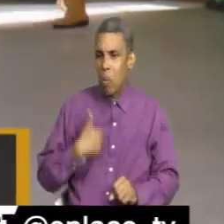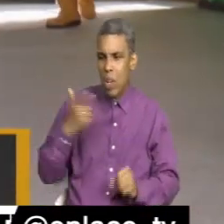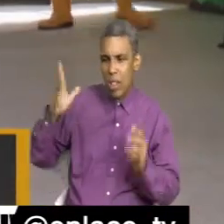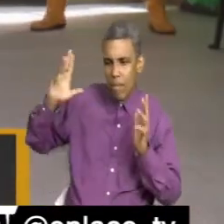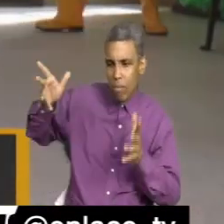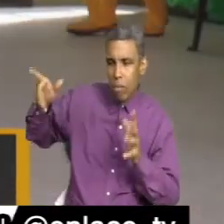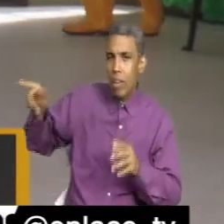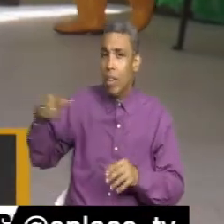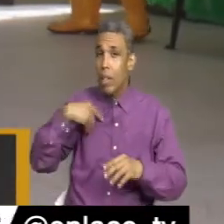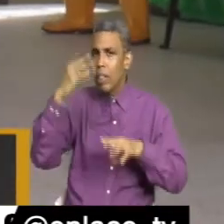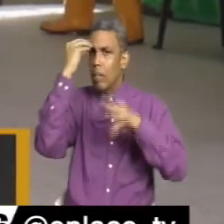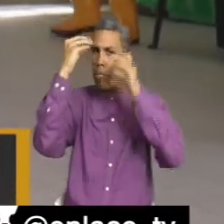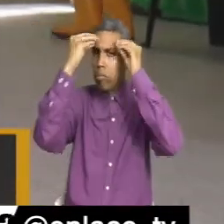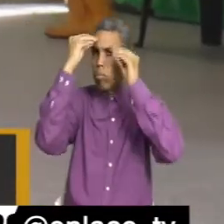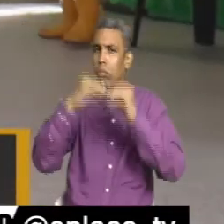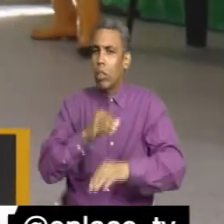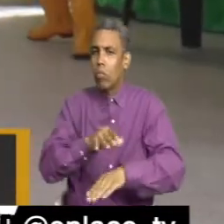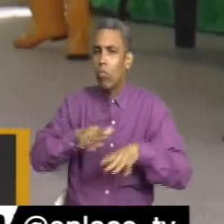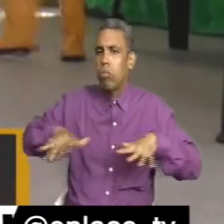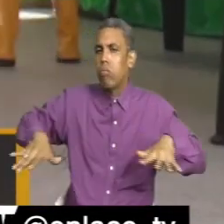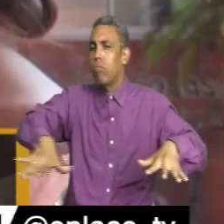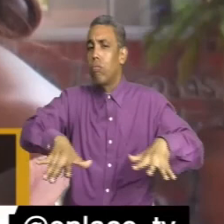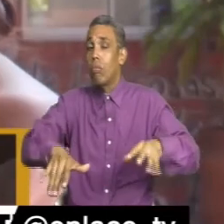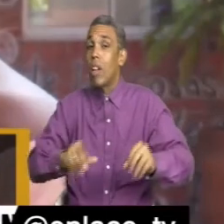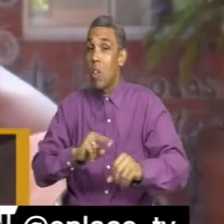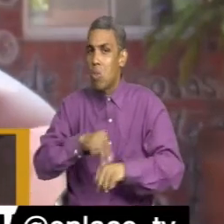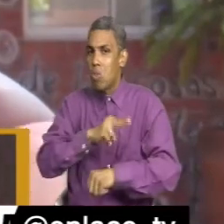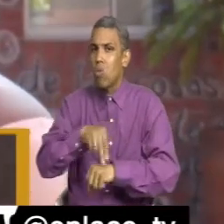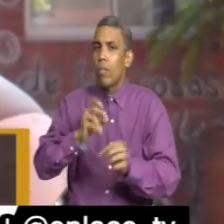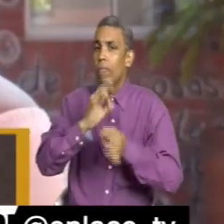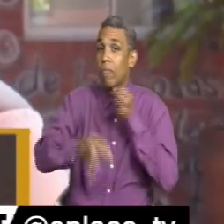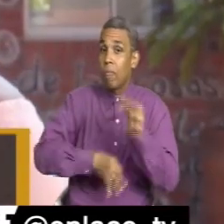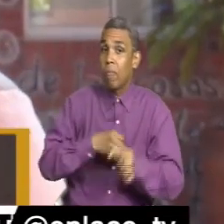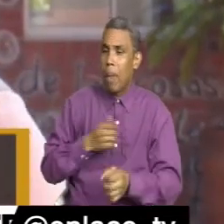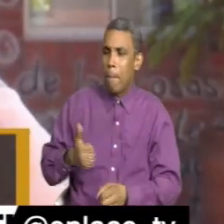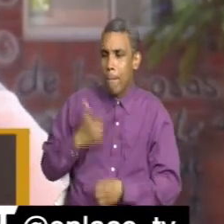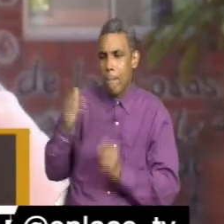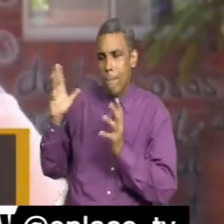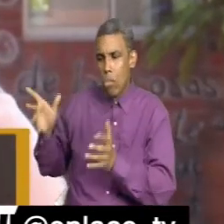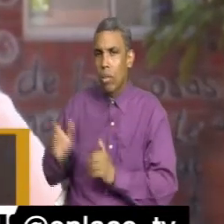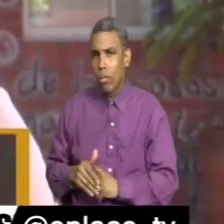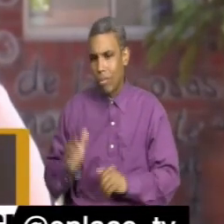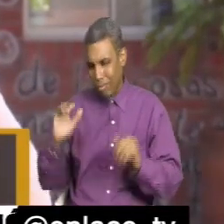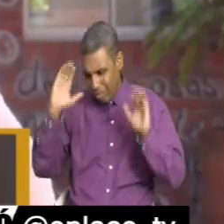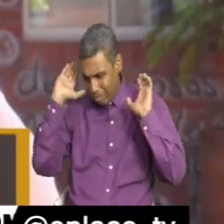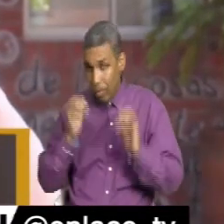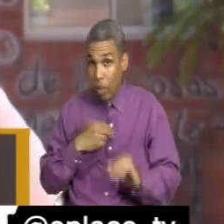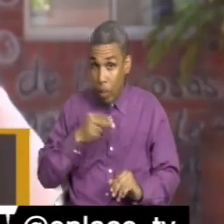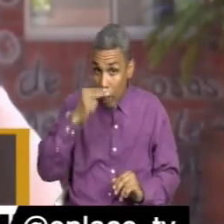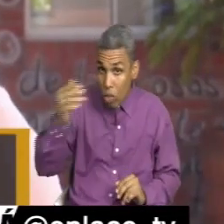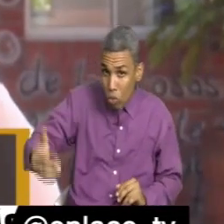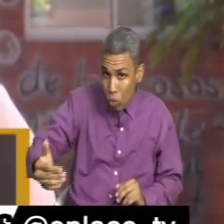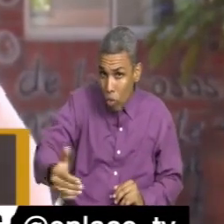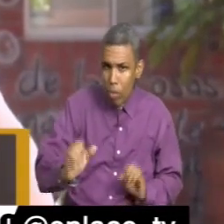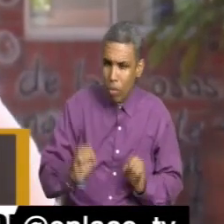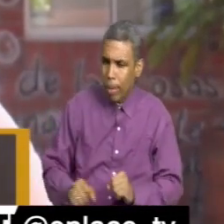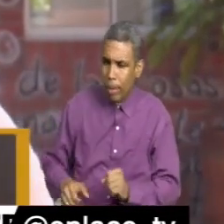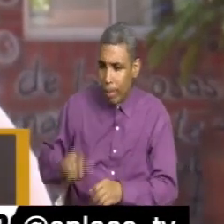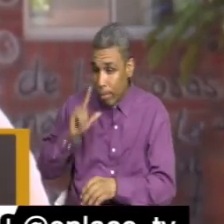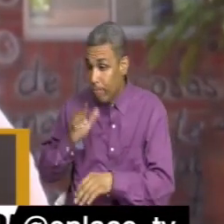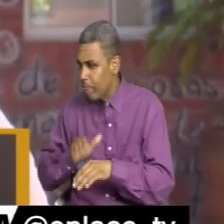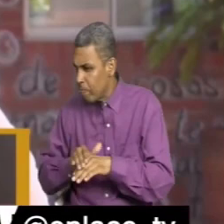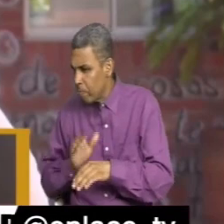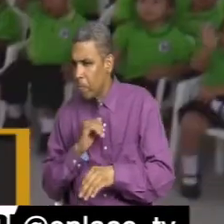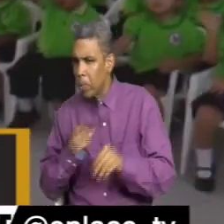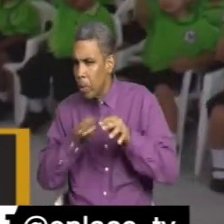cuenta cuáles son los cuidados que se requieren. Claro que sí, esto ayuda porque desde chiquiticos hay que empezar a estimularlos a que cuidemos el planeta, a que cuidemos la